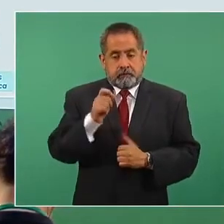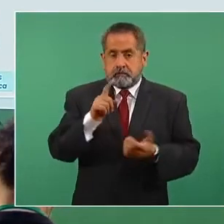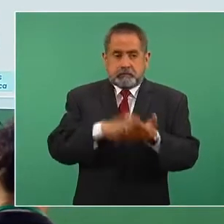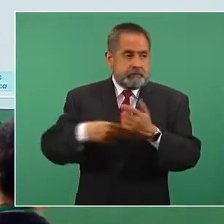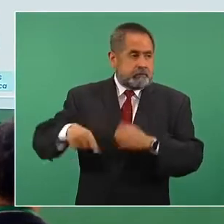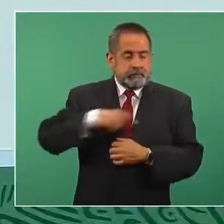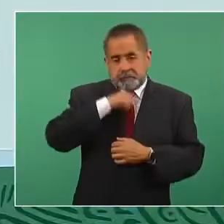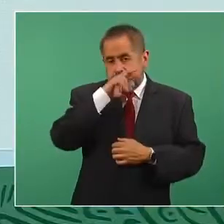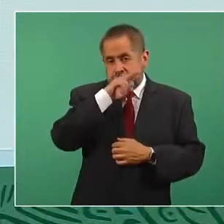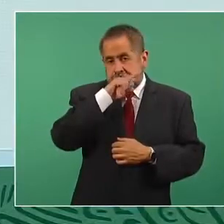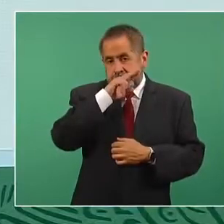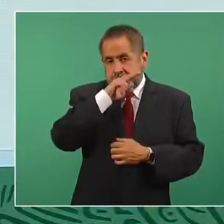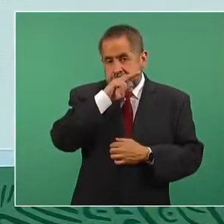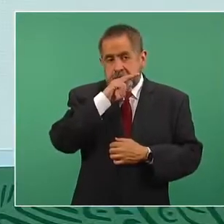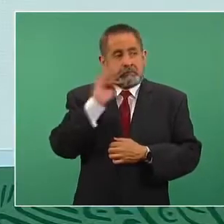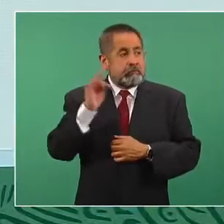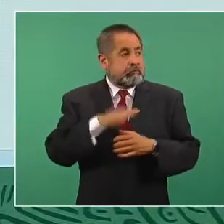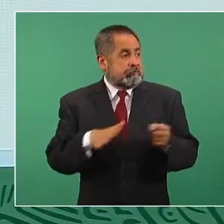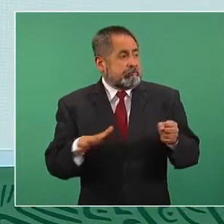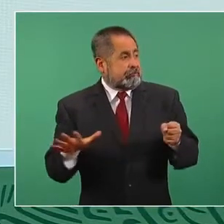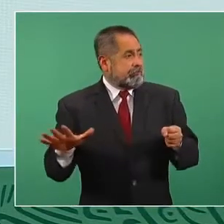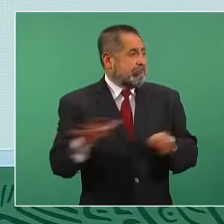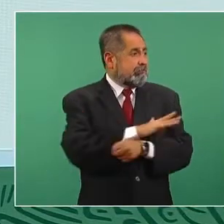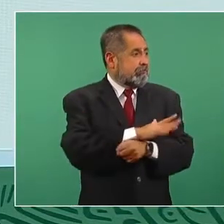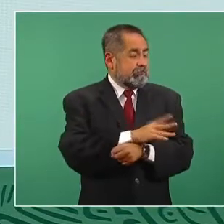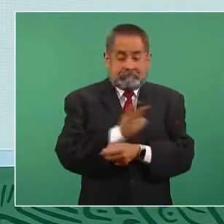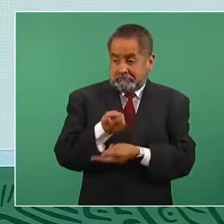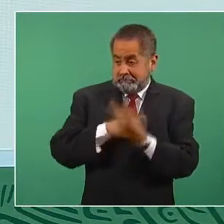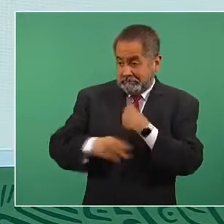temíamos que nos rebasara.